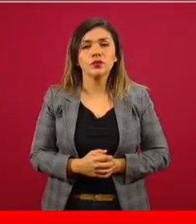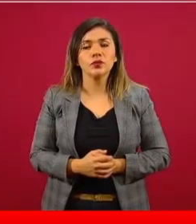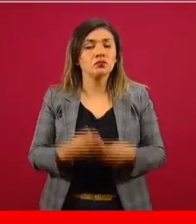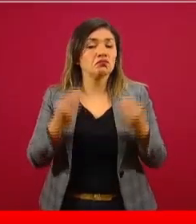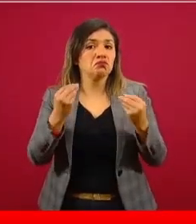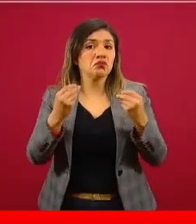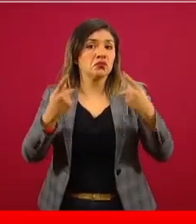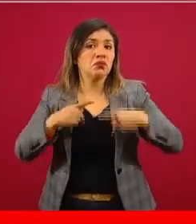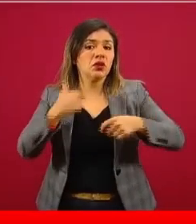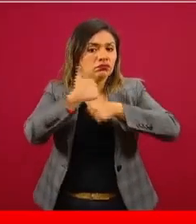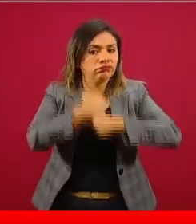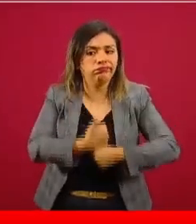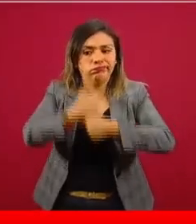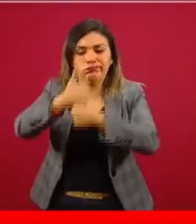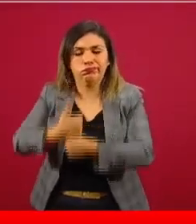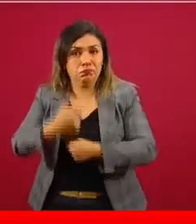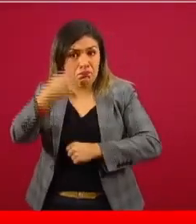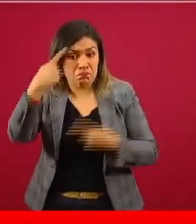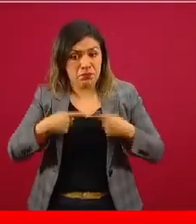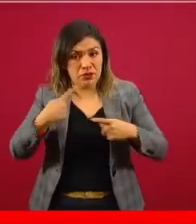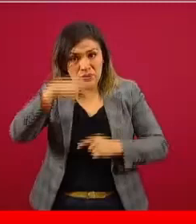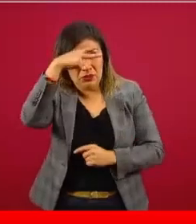muchos mexicanos,